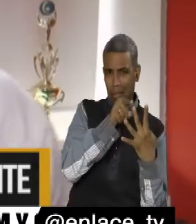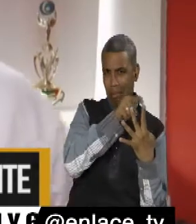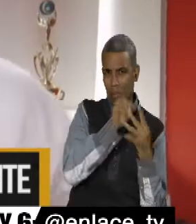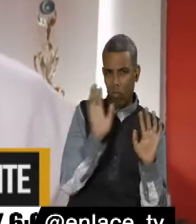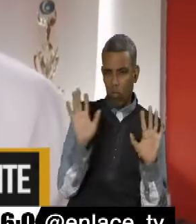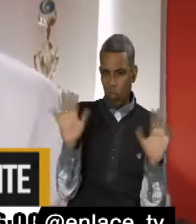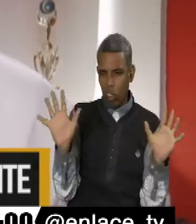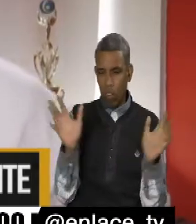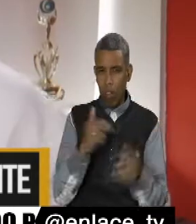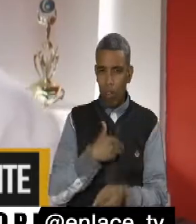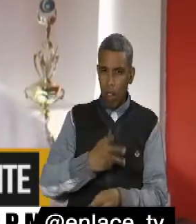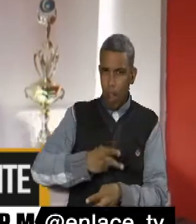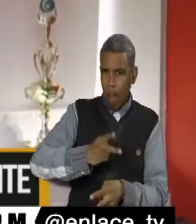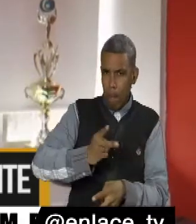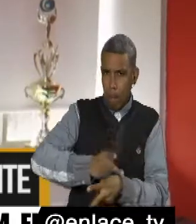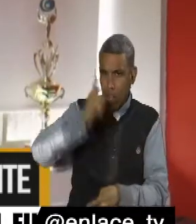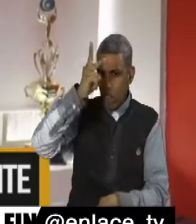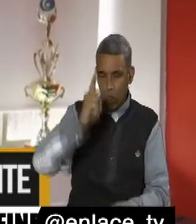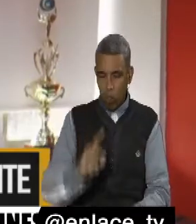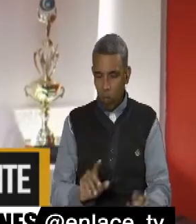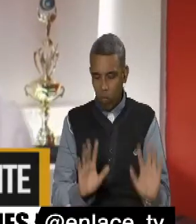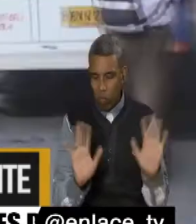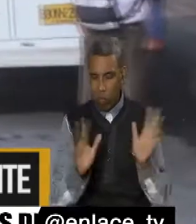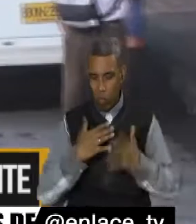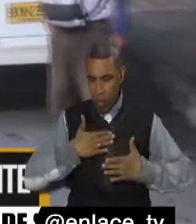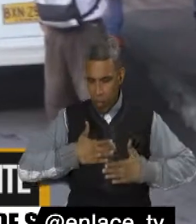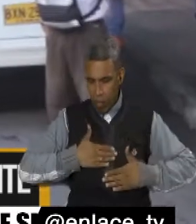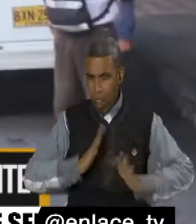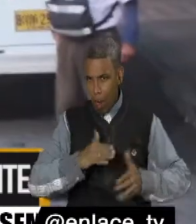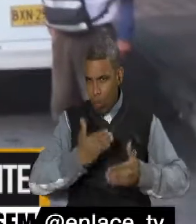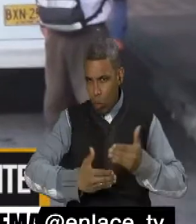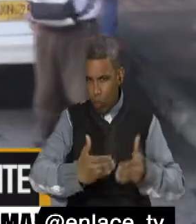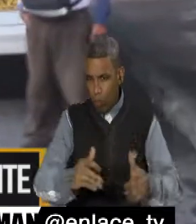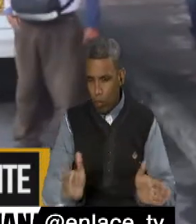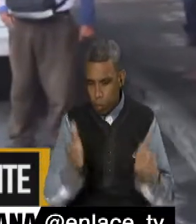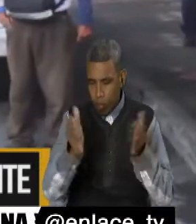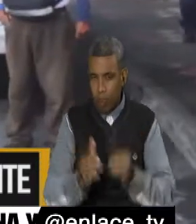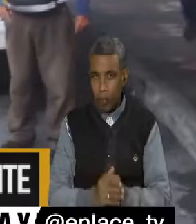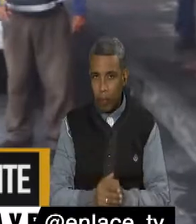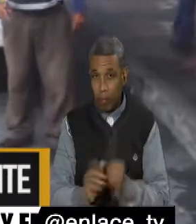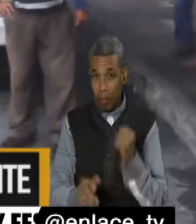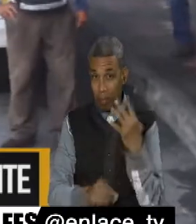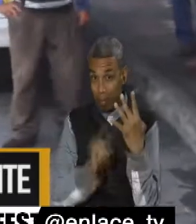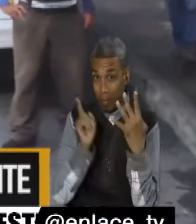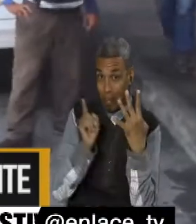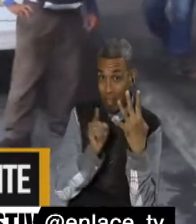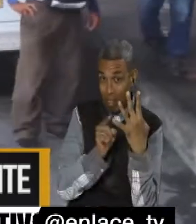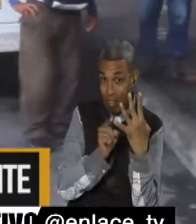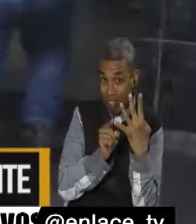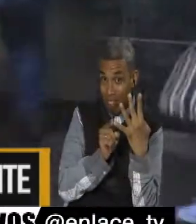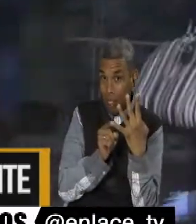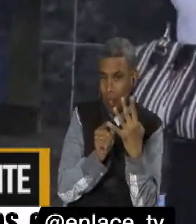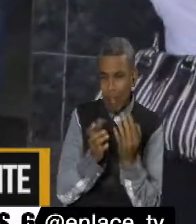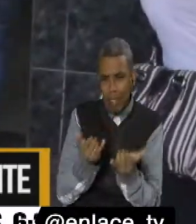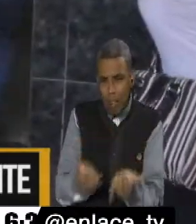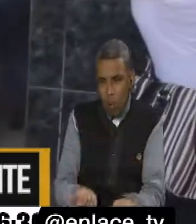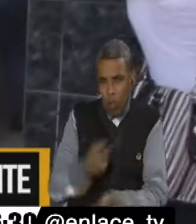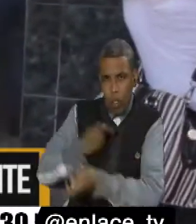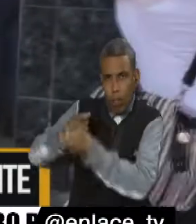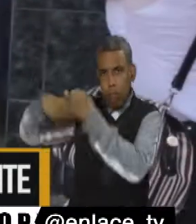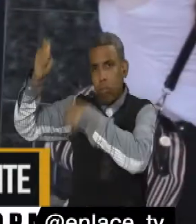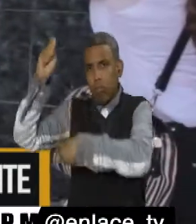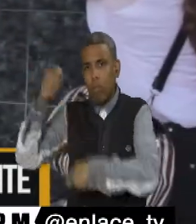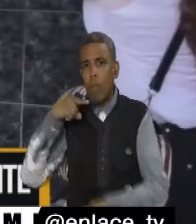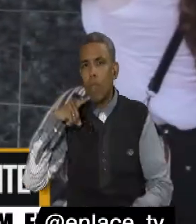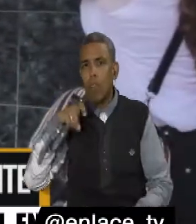de urgencias y hospitalización. El quinto paciente que sobrevivió al trágico accidente fue remitido en las últimas horas a Bucaramanga